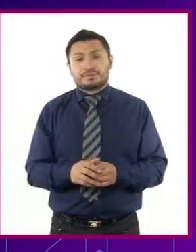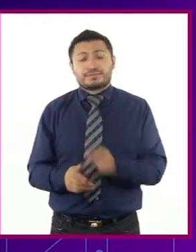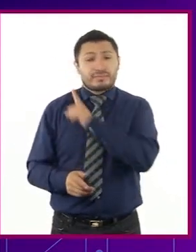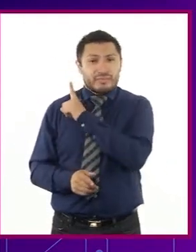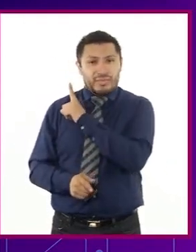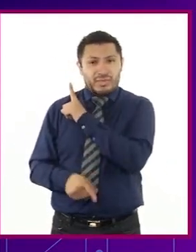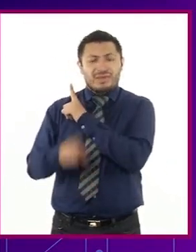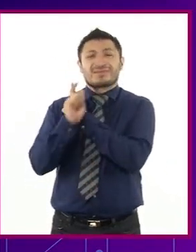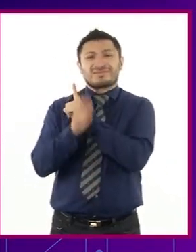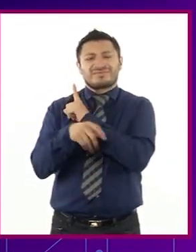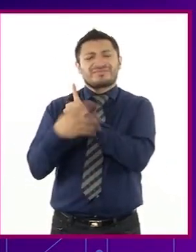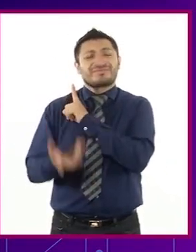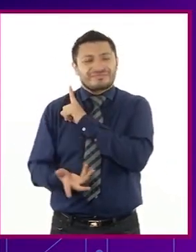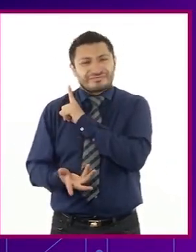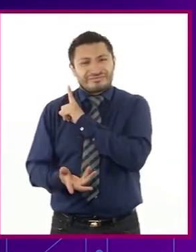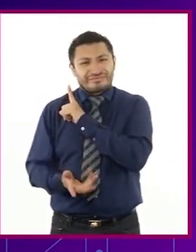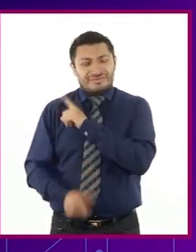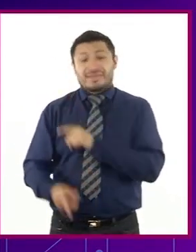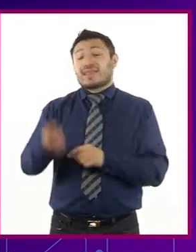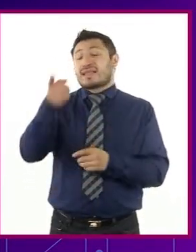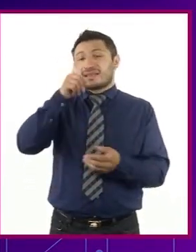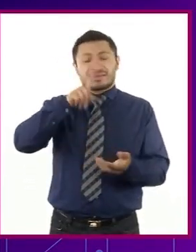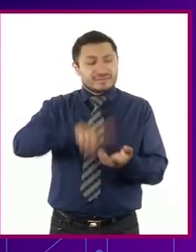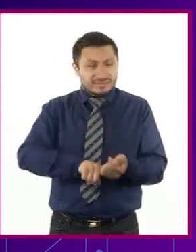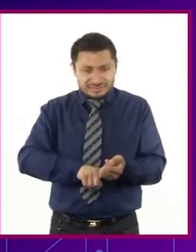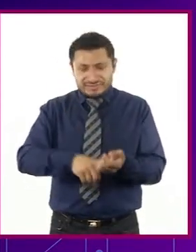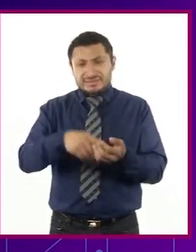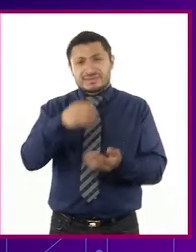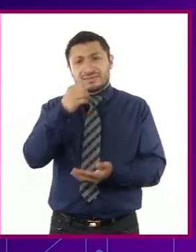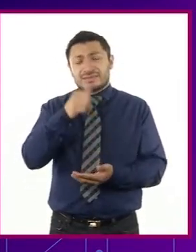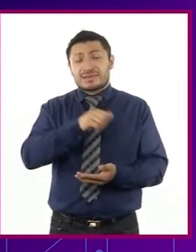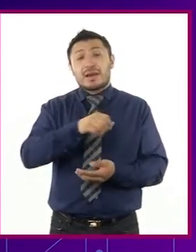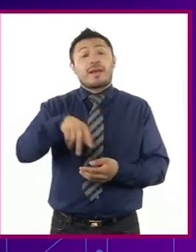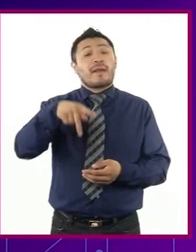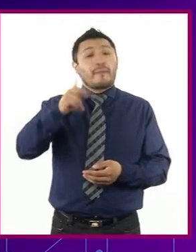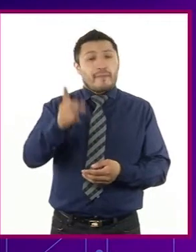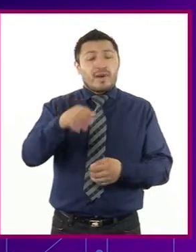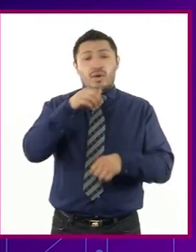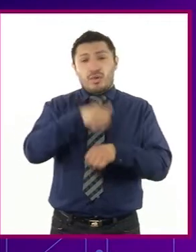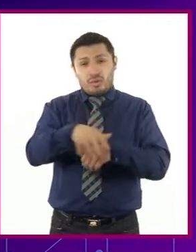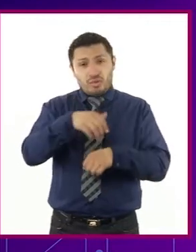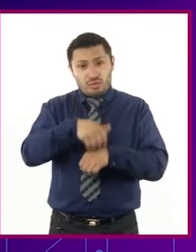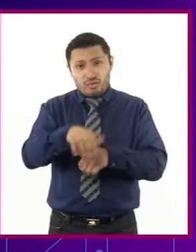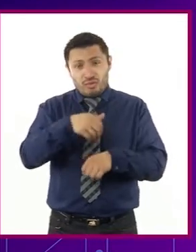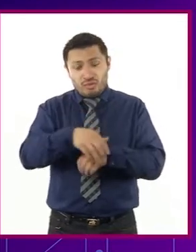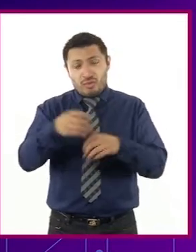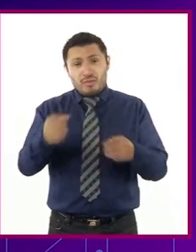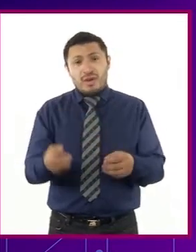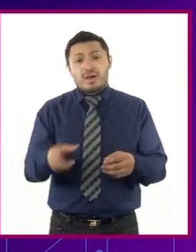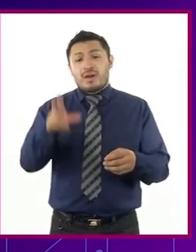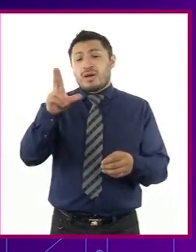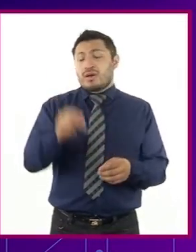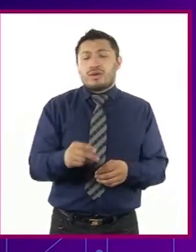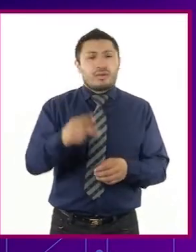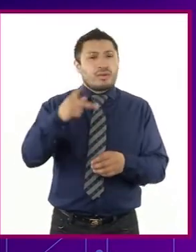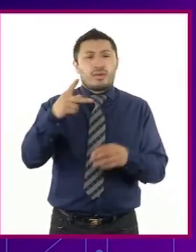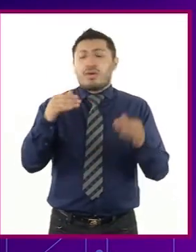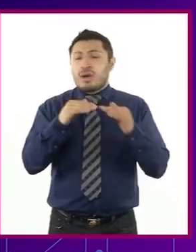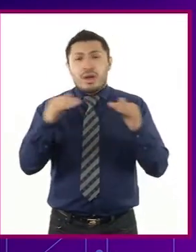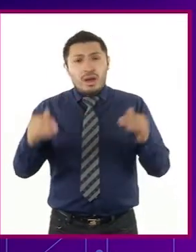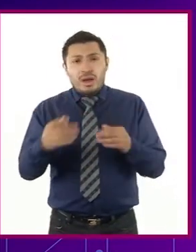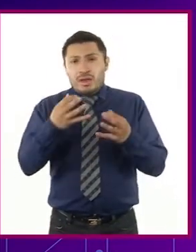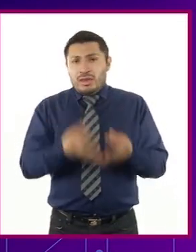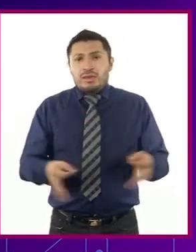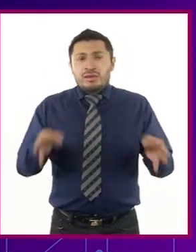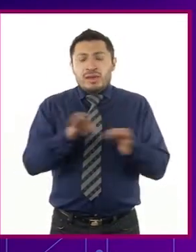que se ubica justo al centro de estos, siempre y cuando el número de datos sea impar. Es muy importante tener